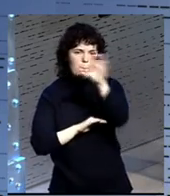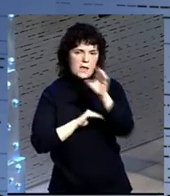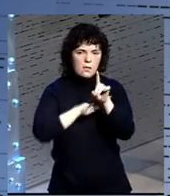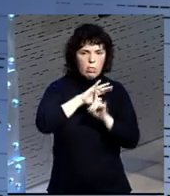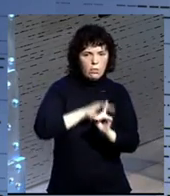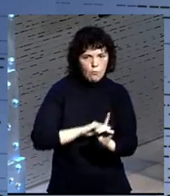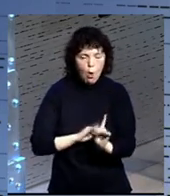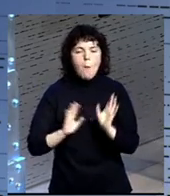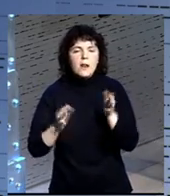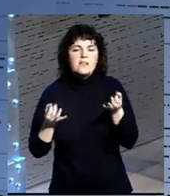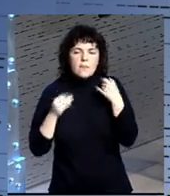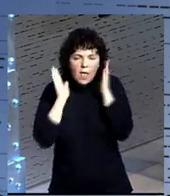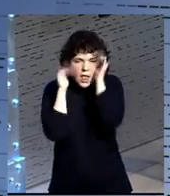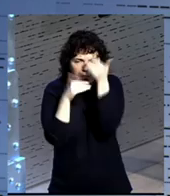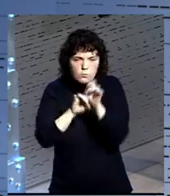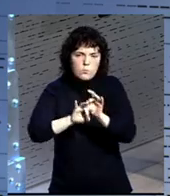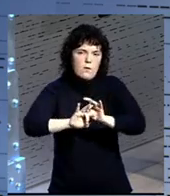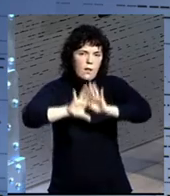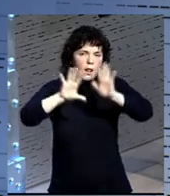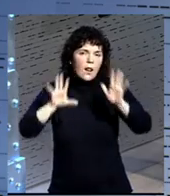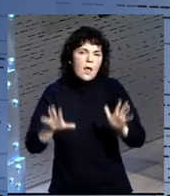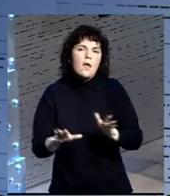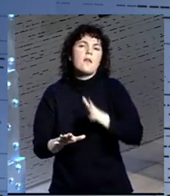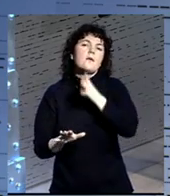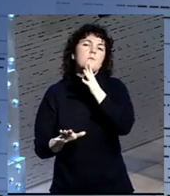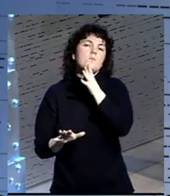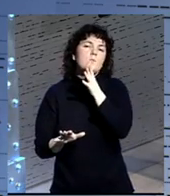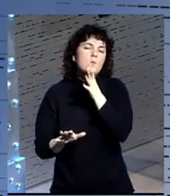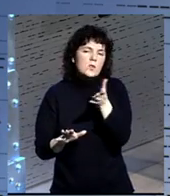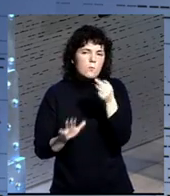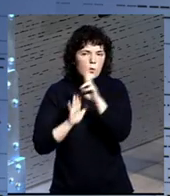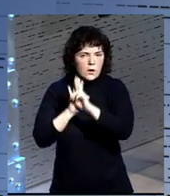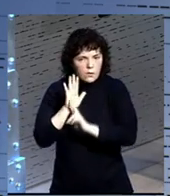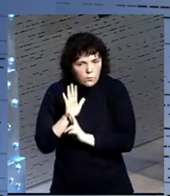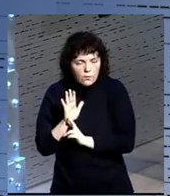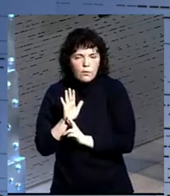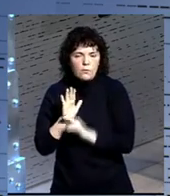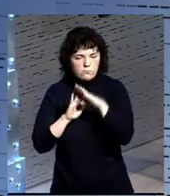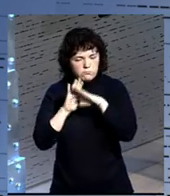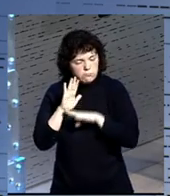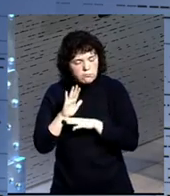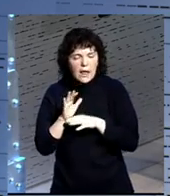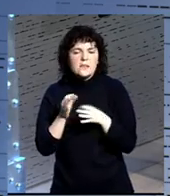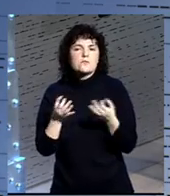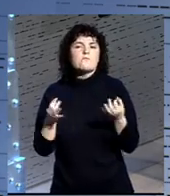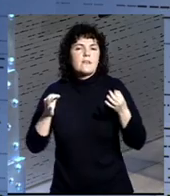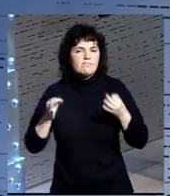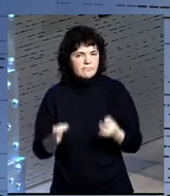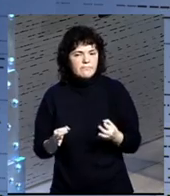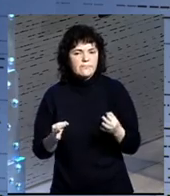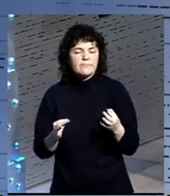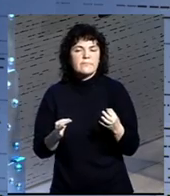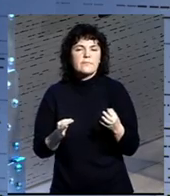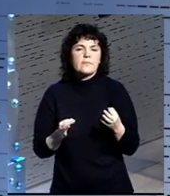sí una atención clara, porque la regulación juega necesariamente a